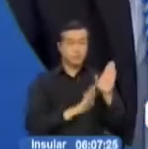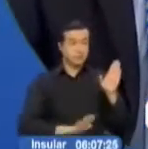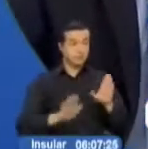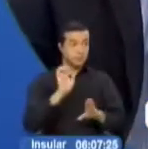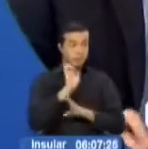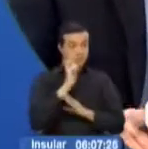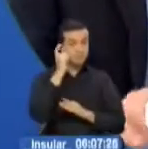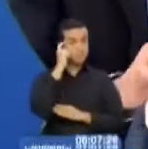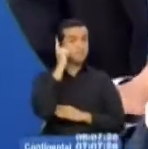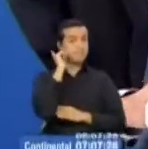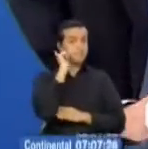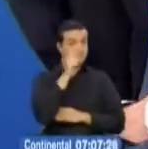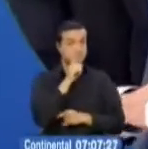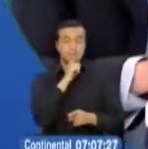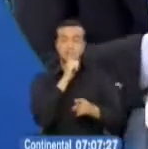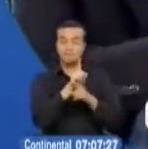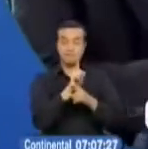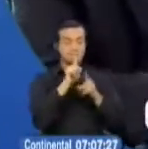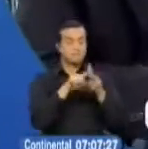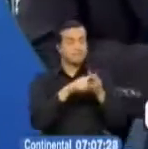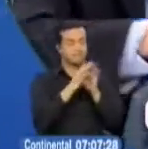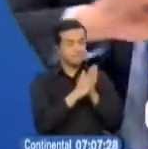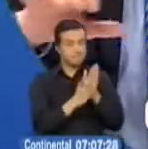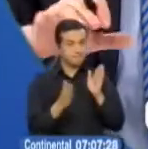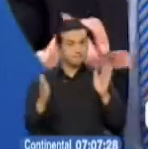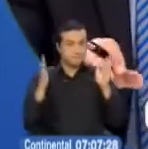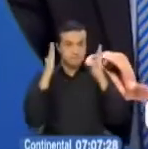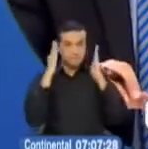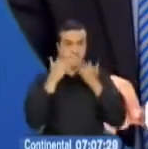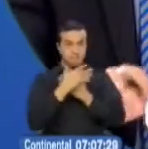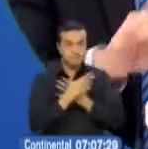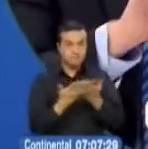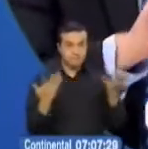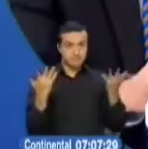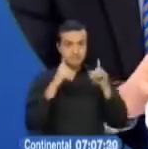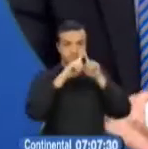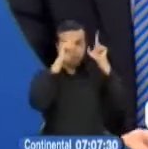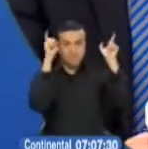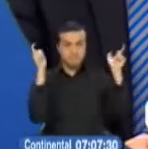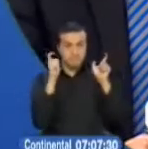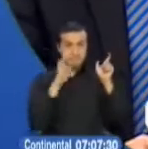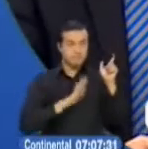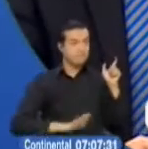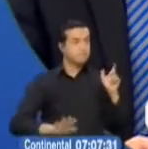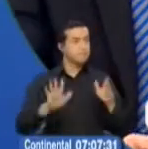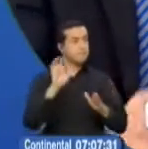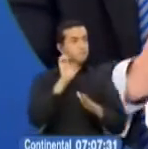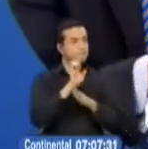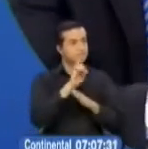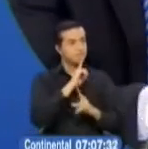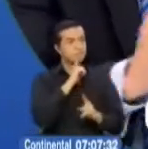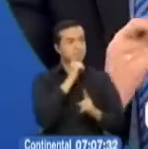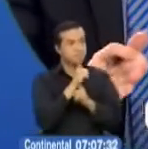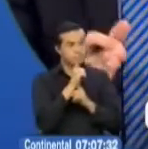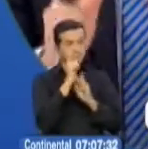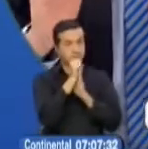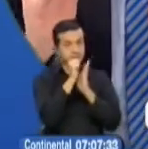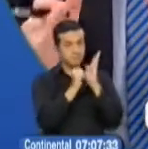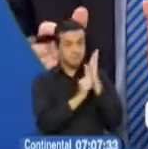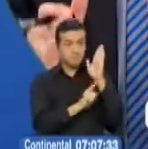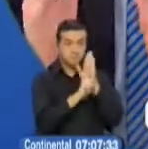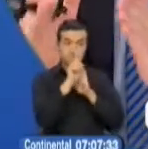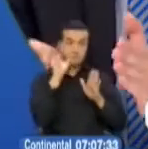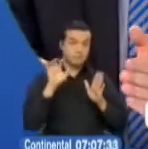y considerando que también hay que comenzar a ver la distribución de las MIPYMES en el territorio ecuatoriano. Las agendas de desarrollo